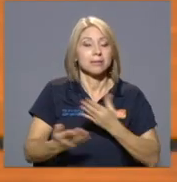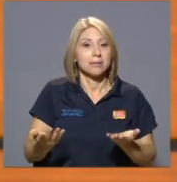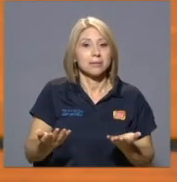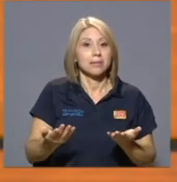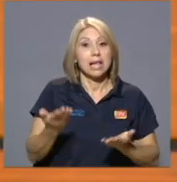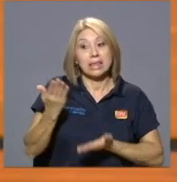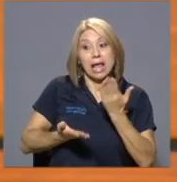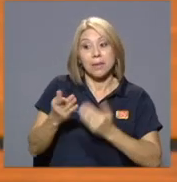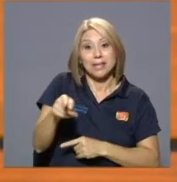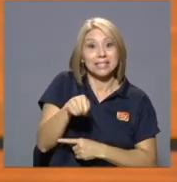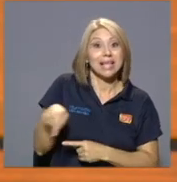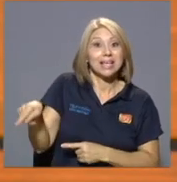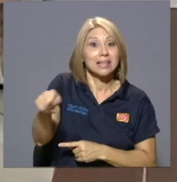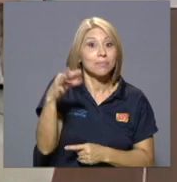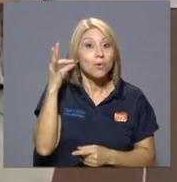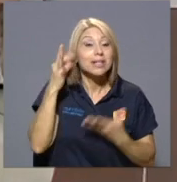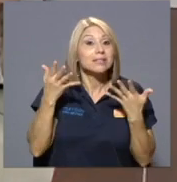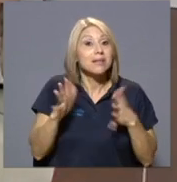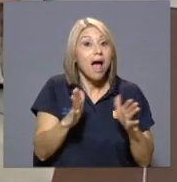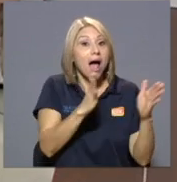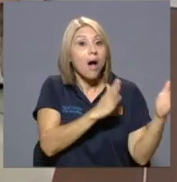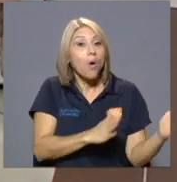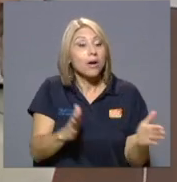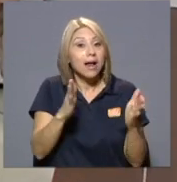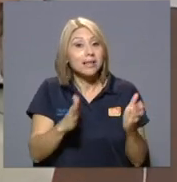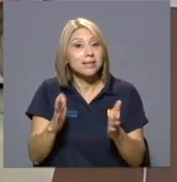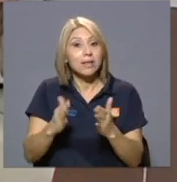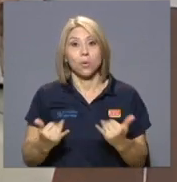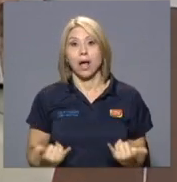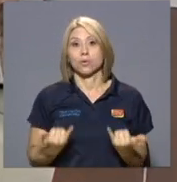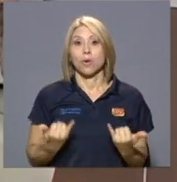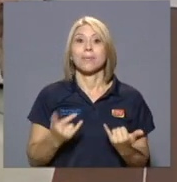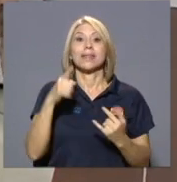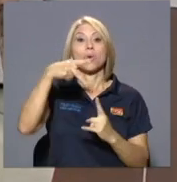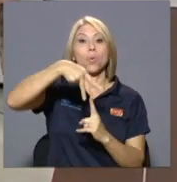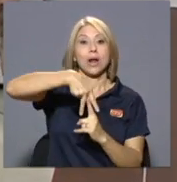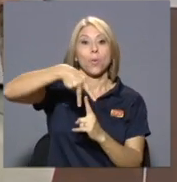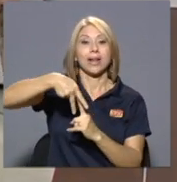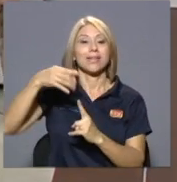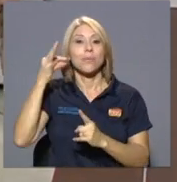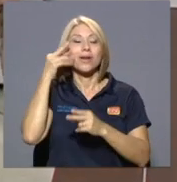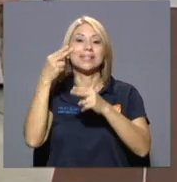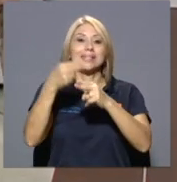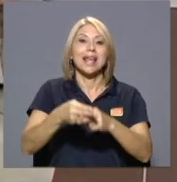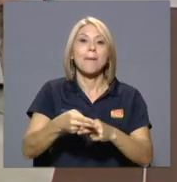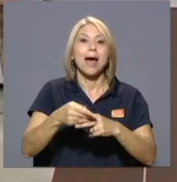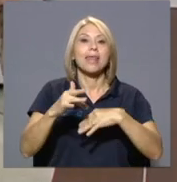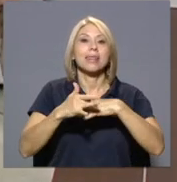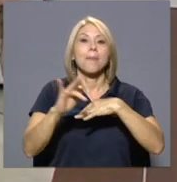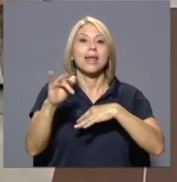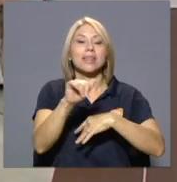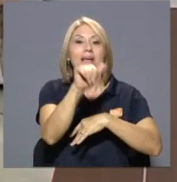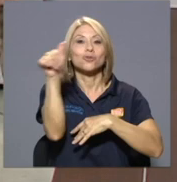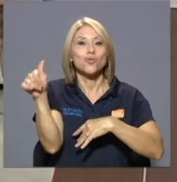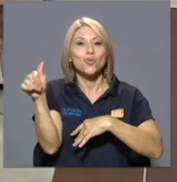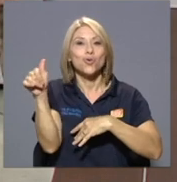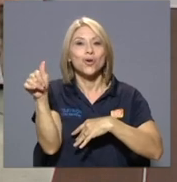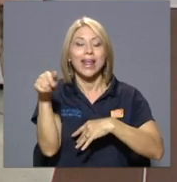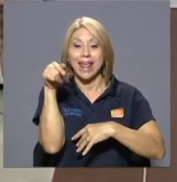posiblemente ellas inclusive se están organizando, ¿verdad? Ahorita, actualmente hay una cooperativa de mujeres que se llama Diamante Azul, ¿verdad? Que